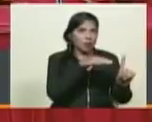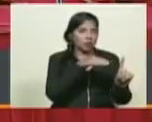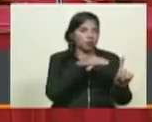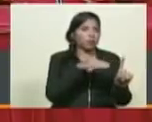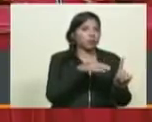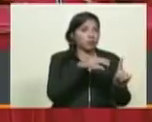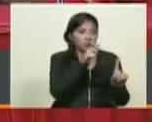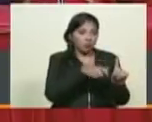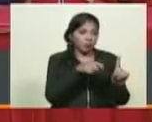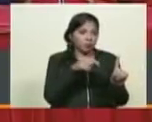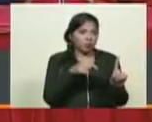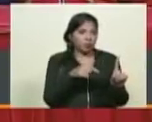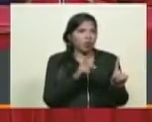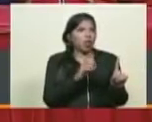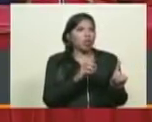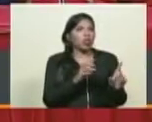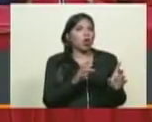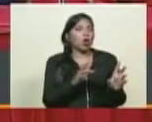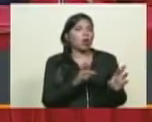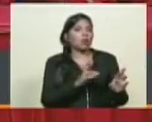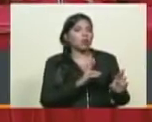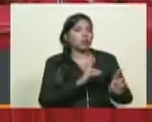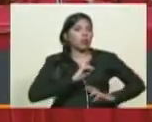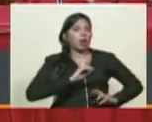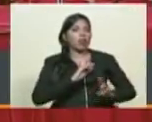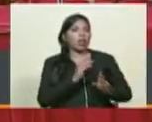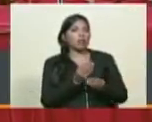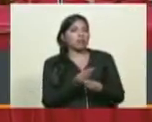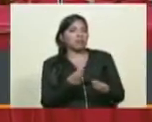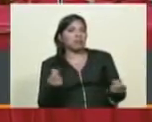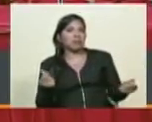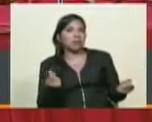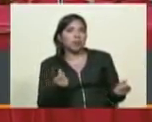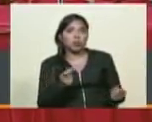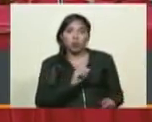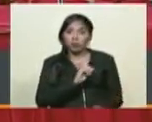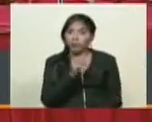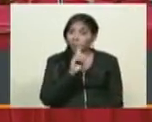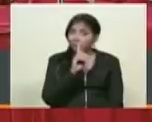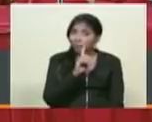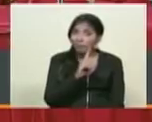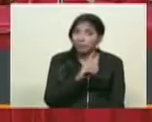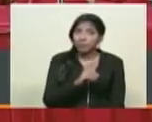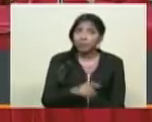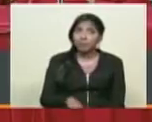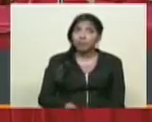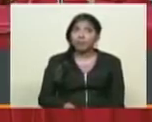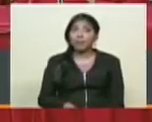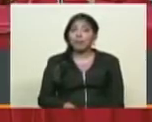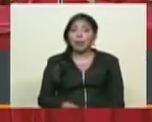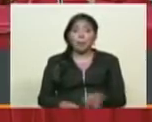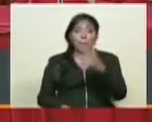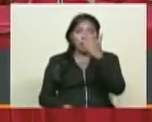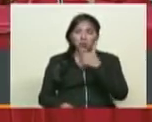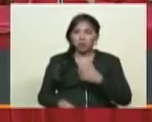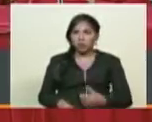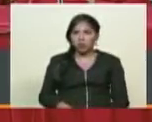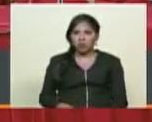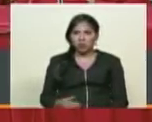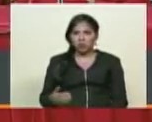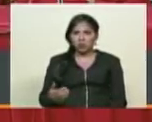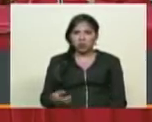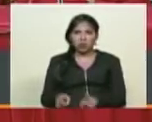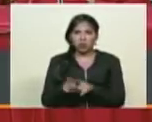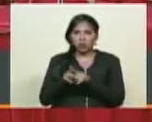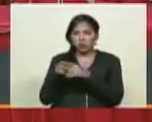acorralando una respuesta pasiva. El que está ahí a hacer lo que tenga que salir para que no lo acorrale más